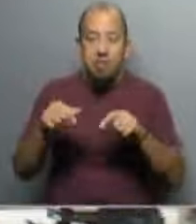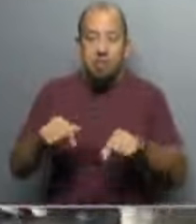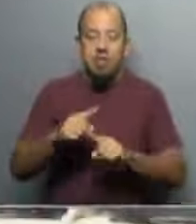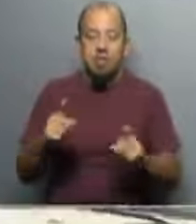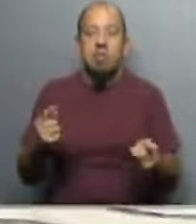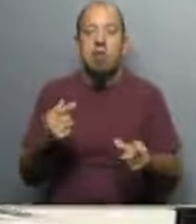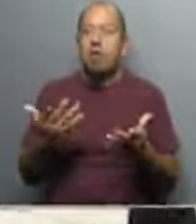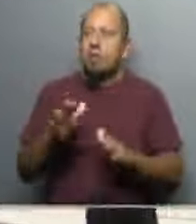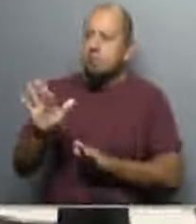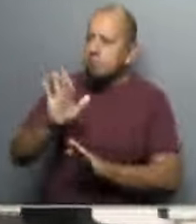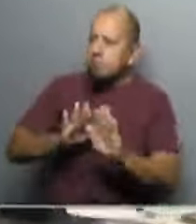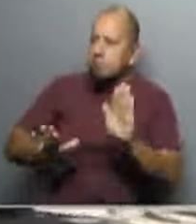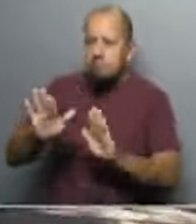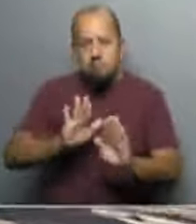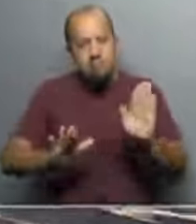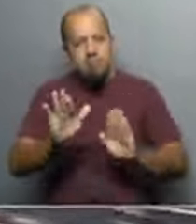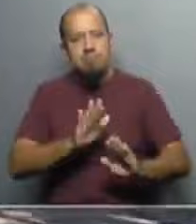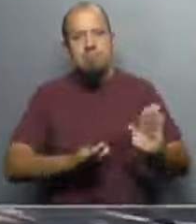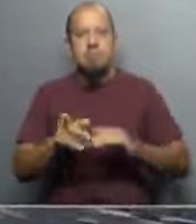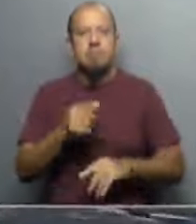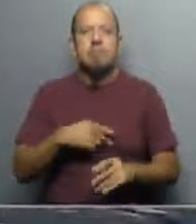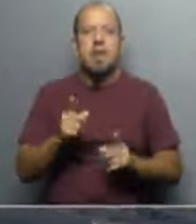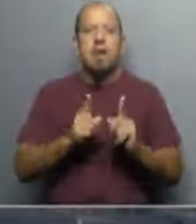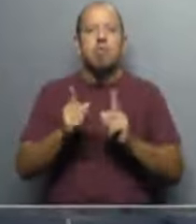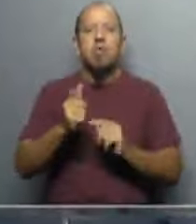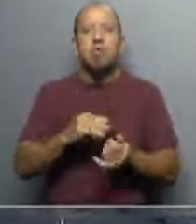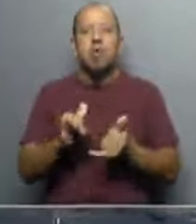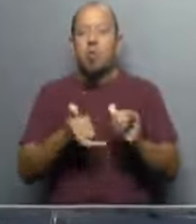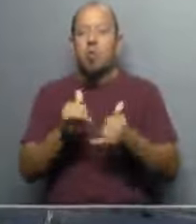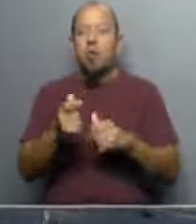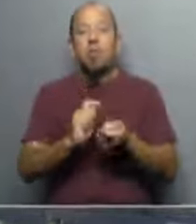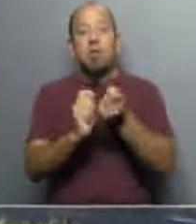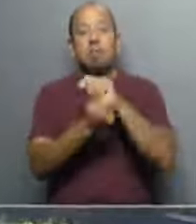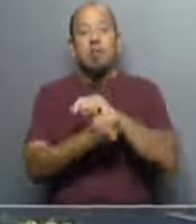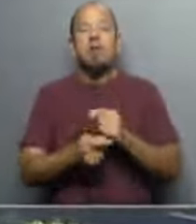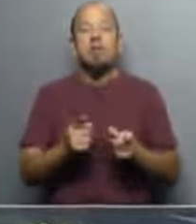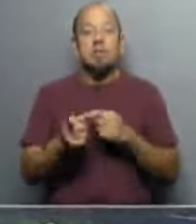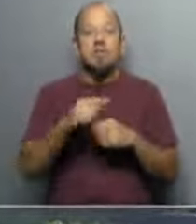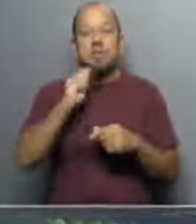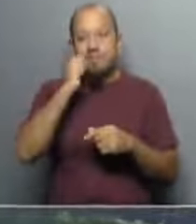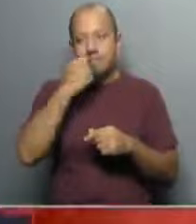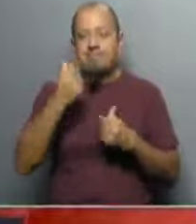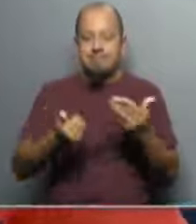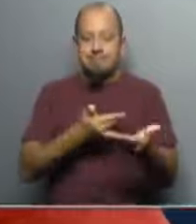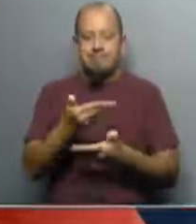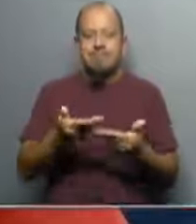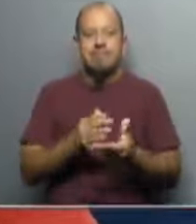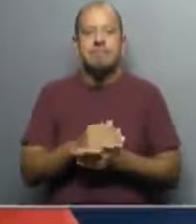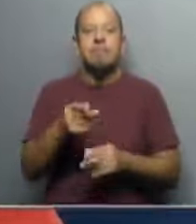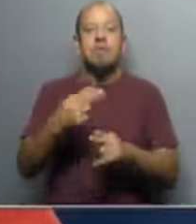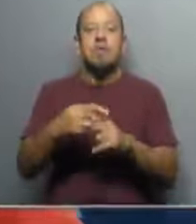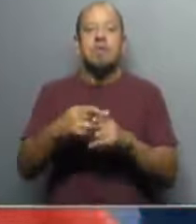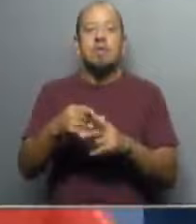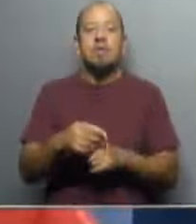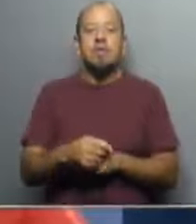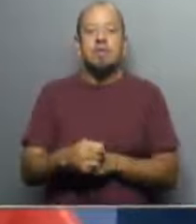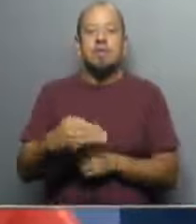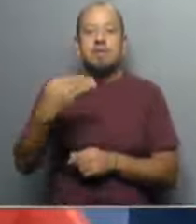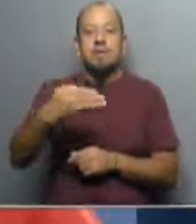lo arreglaron, han cambiado unos juegos y eso, y está lindo, sí, para que ellos se diviertan. ¿Cómo es tu nombre?